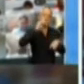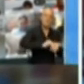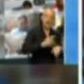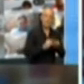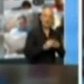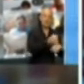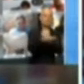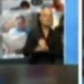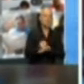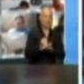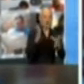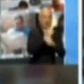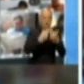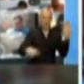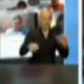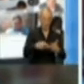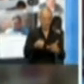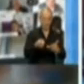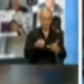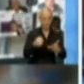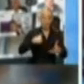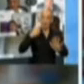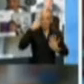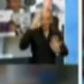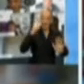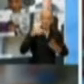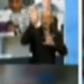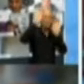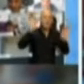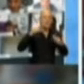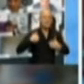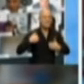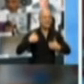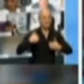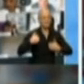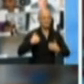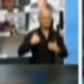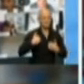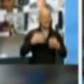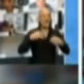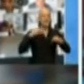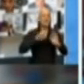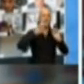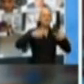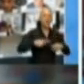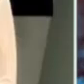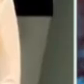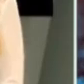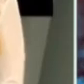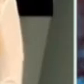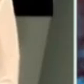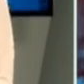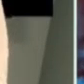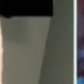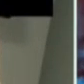bueno, los diputados en cada una de las provincias trabajando en forma telemática, así como hoy estamos conectados con ustedes. ¿En qué